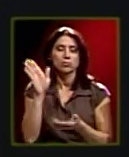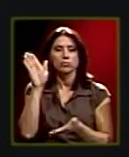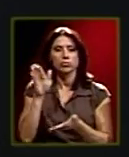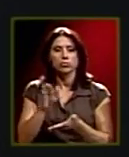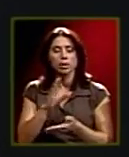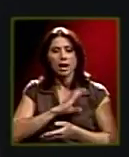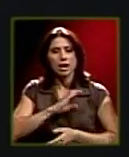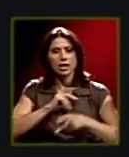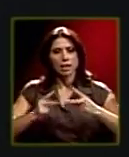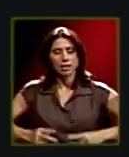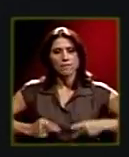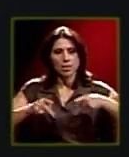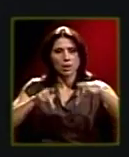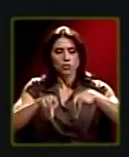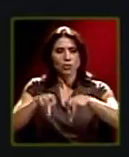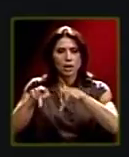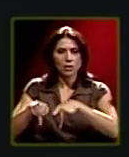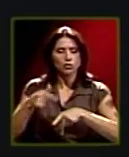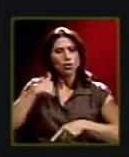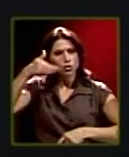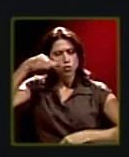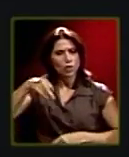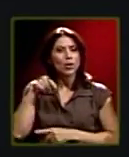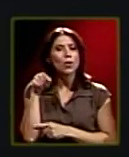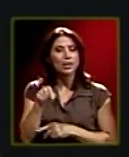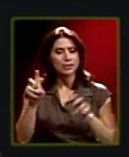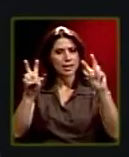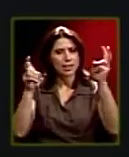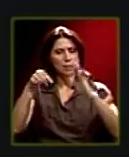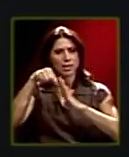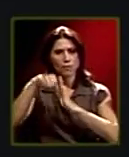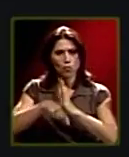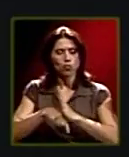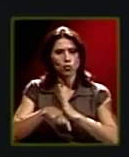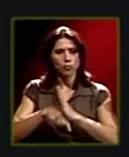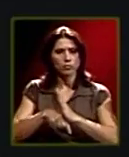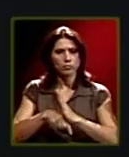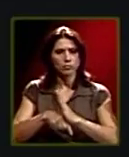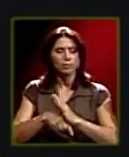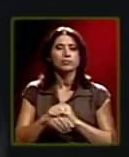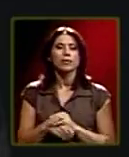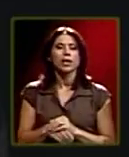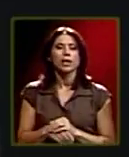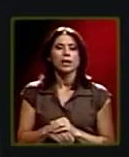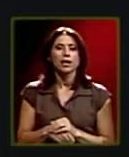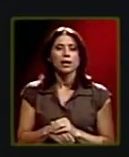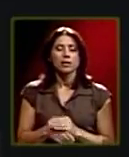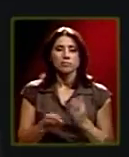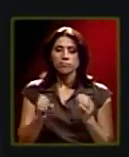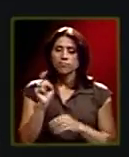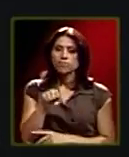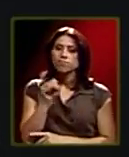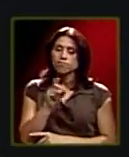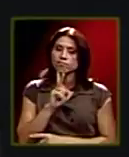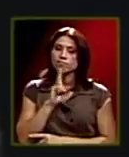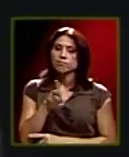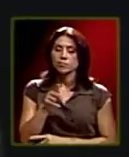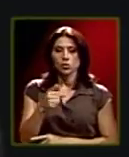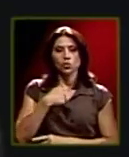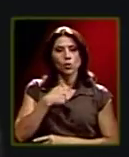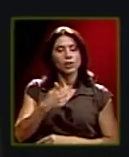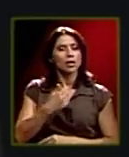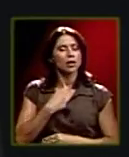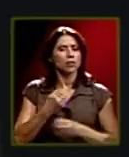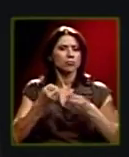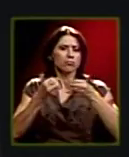de vida de los ciudadanos. A mí me parece que ese es el gran tema de fondo, pasa por el tratado eso. Efectivamente, yo he tenido una